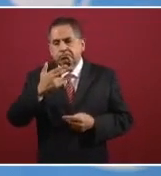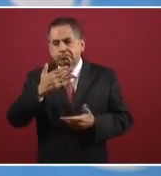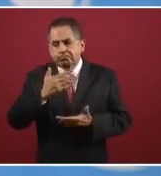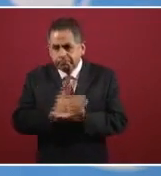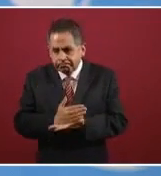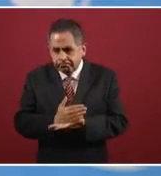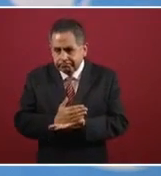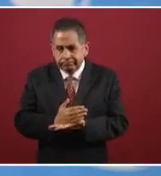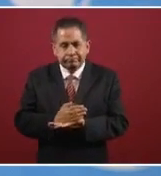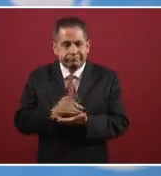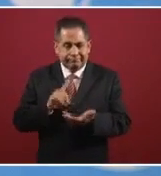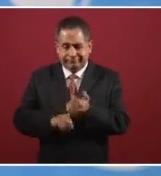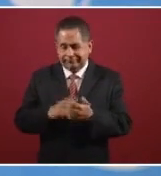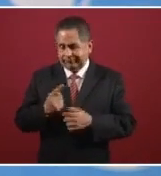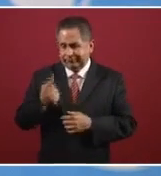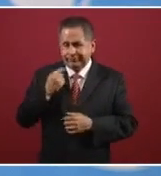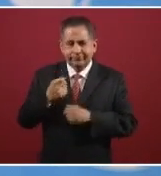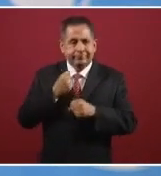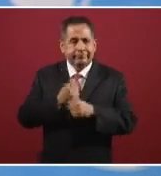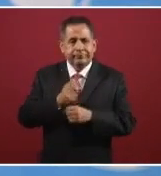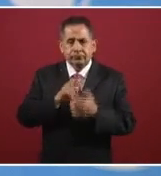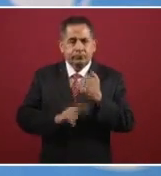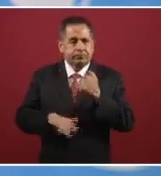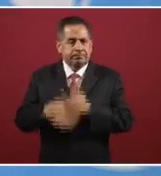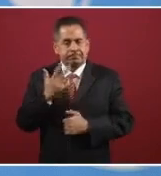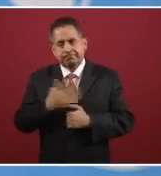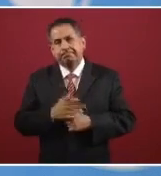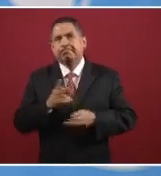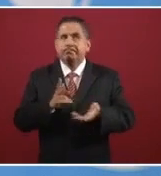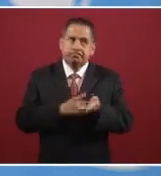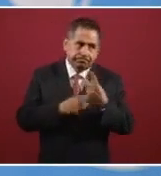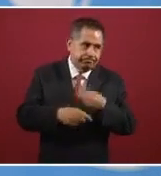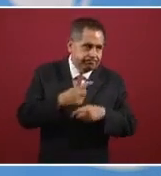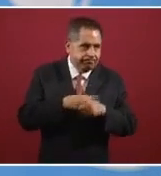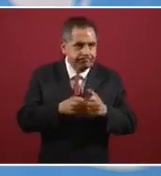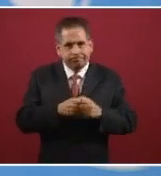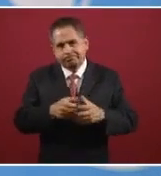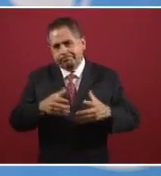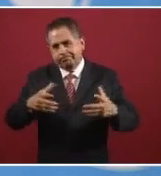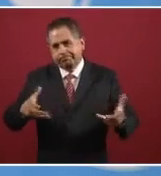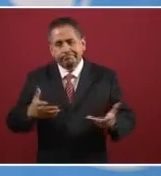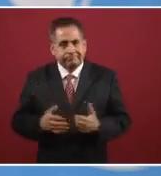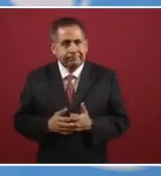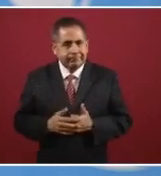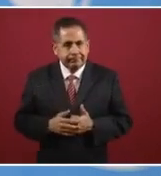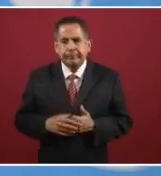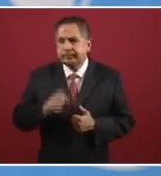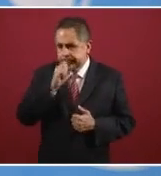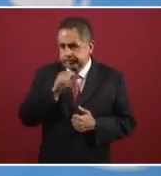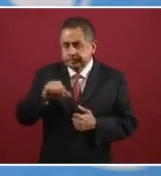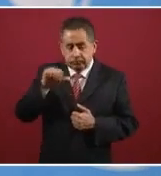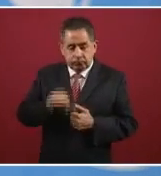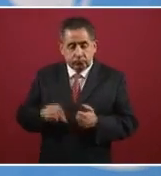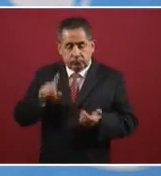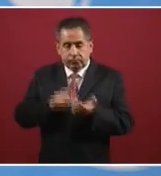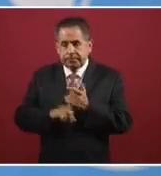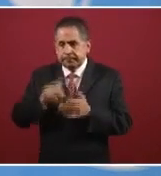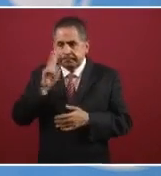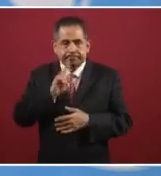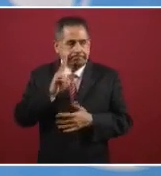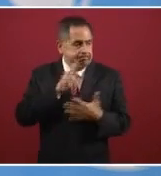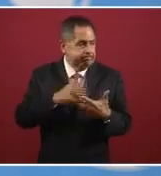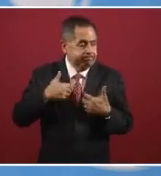a partir del año 2015. Entonces, estamos también aquí hoy para entender qué es lo que